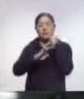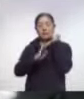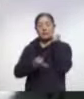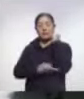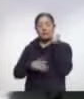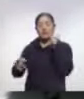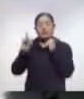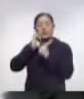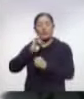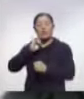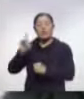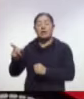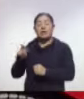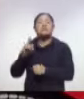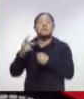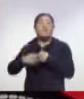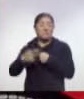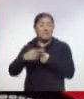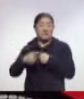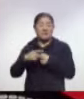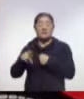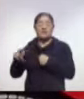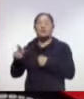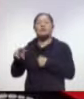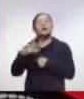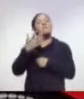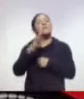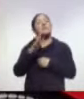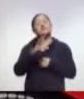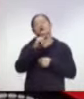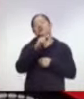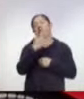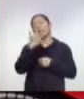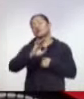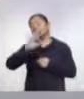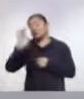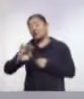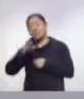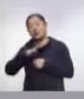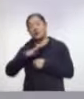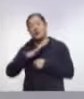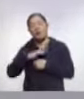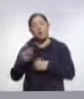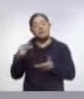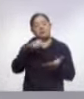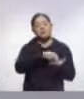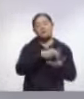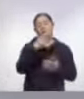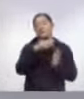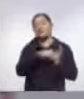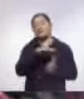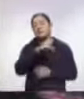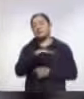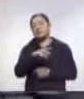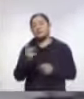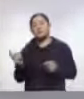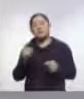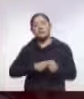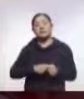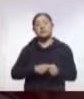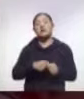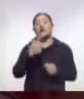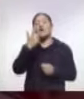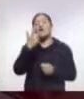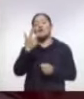dependencia informó que la estrategia tiene presencia en el 85% de los municipios de la entidad y en 2019 se sumaron ocho